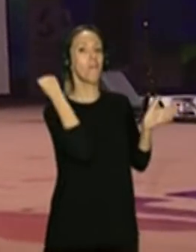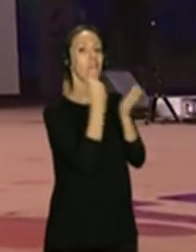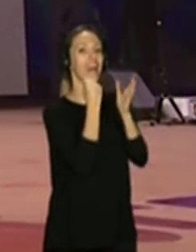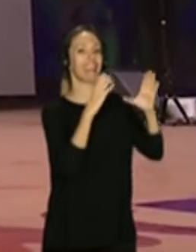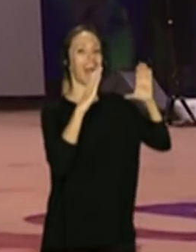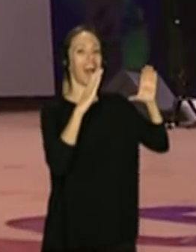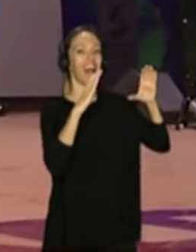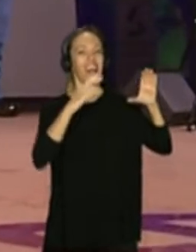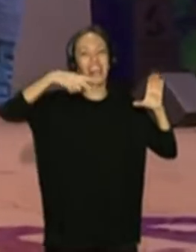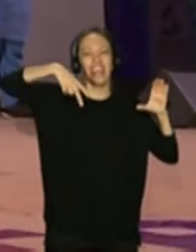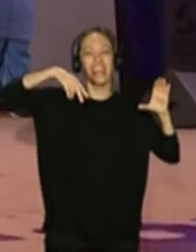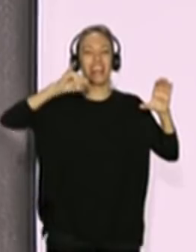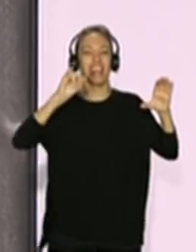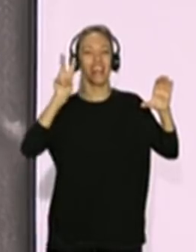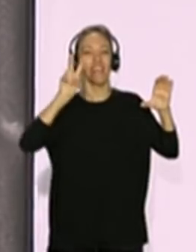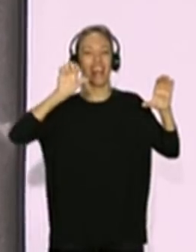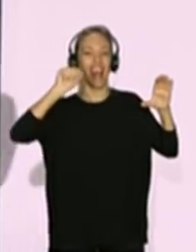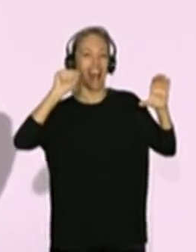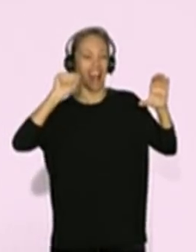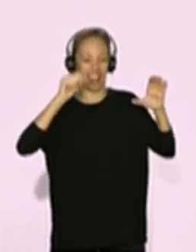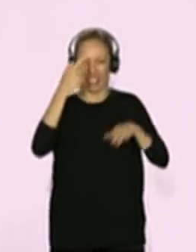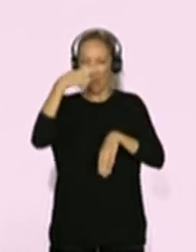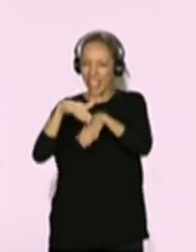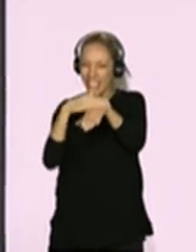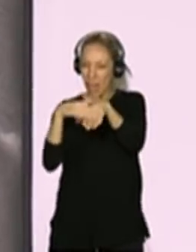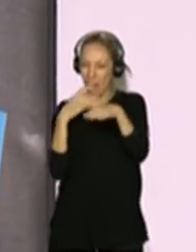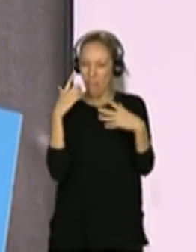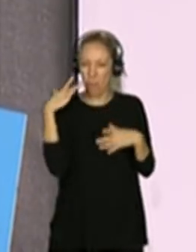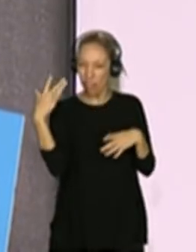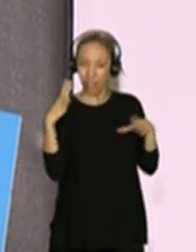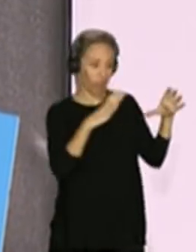ni idea. Tú de murgas, Nivea.